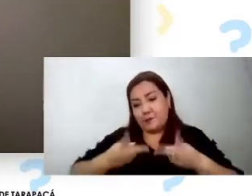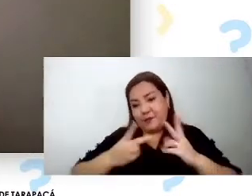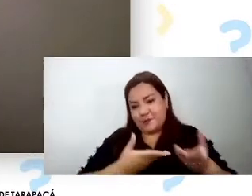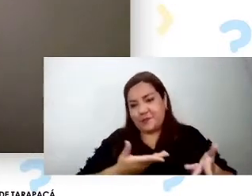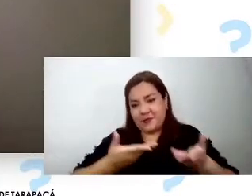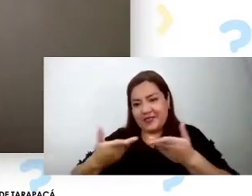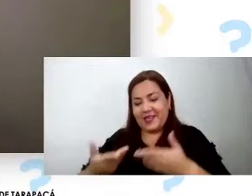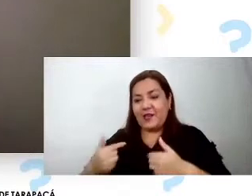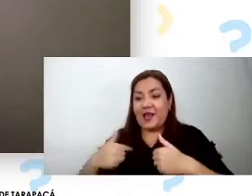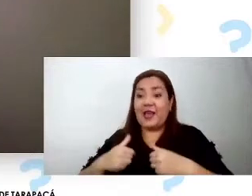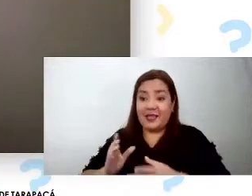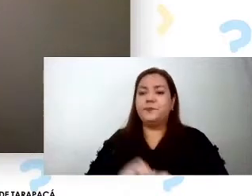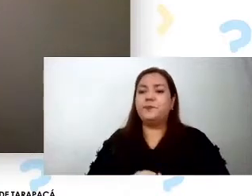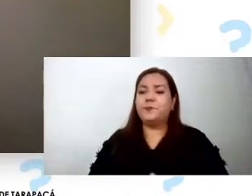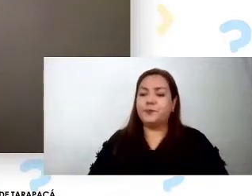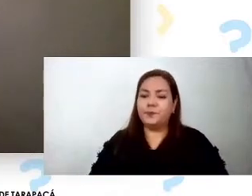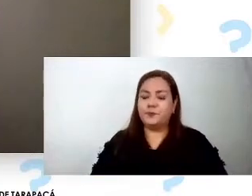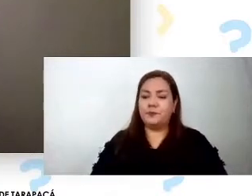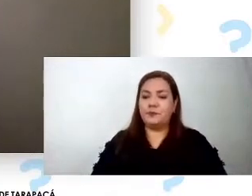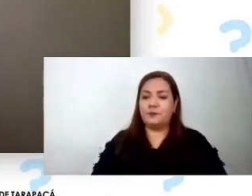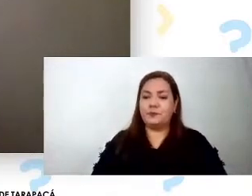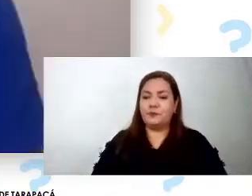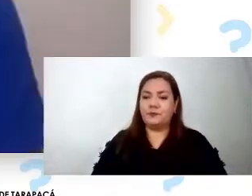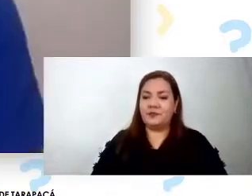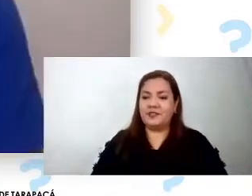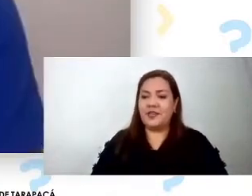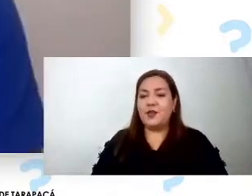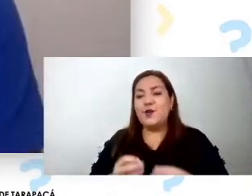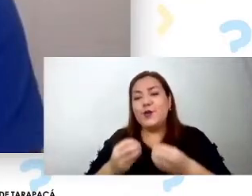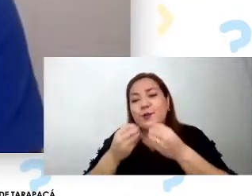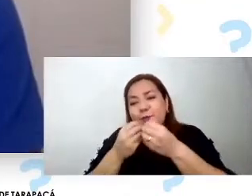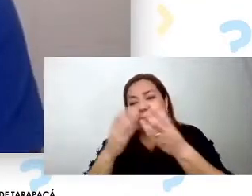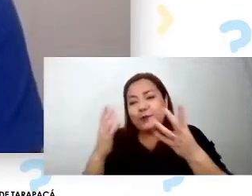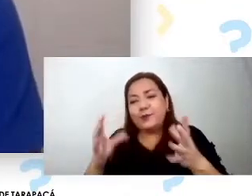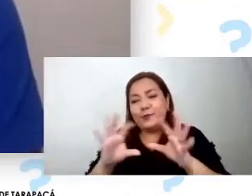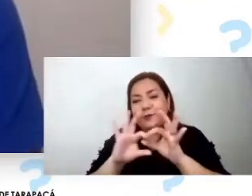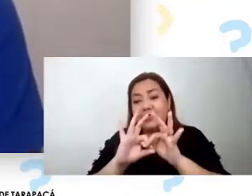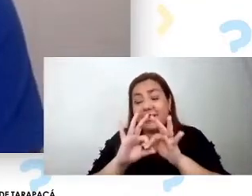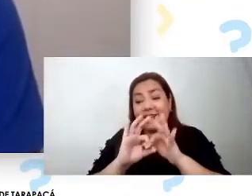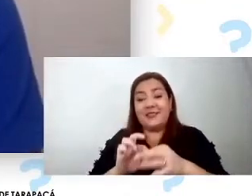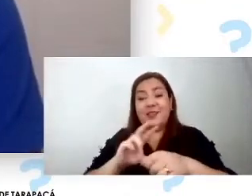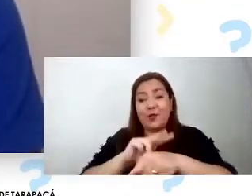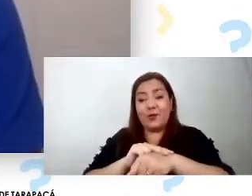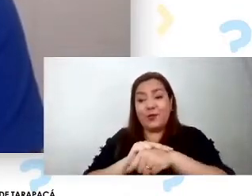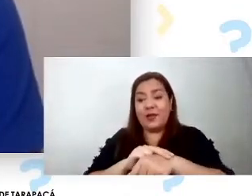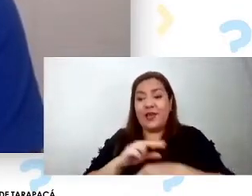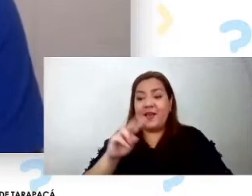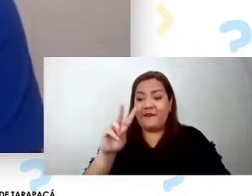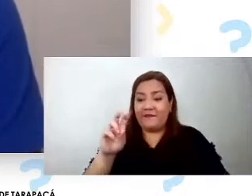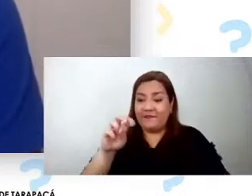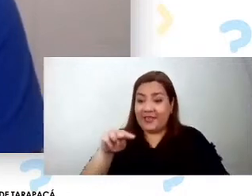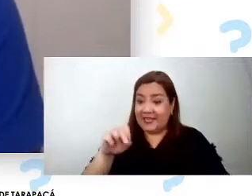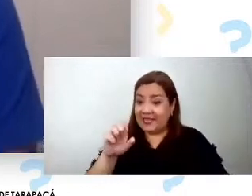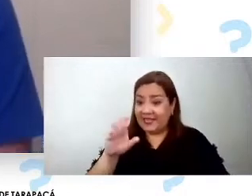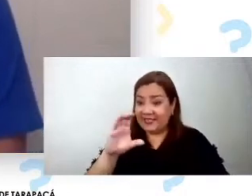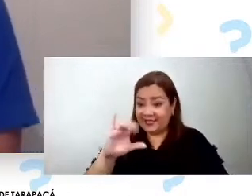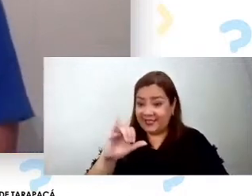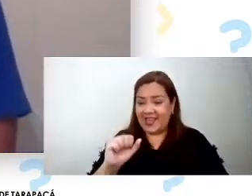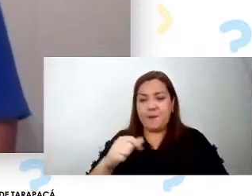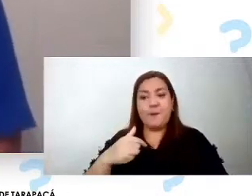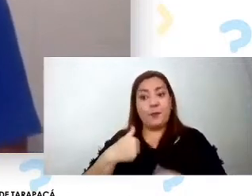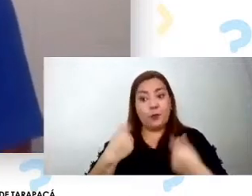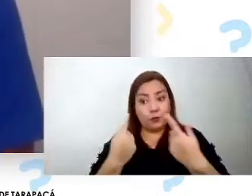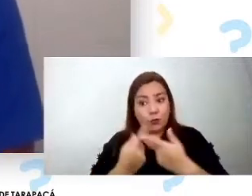que entregar este conocimiento. Muchas gracias, doctora Venecia. La verdad es que para nosotros como